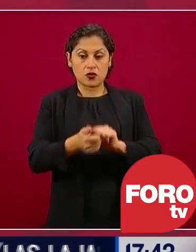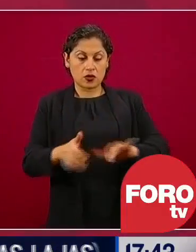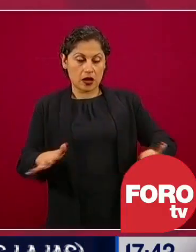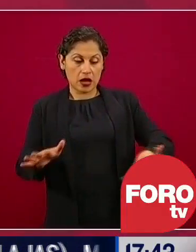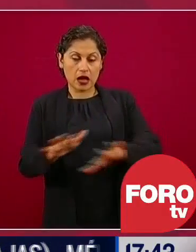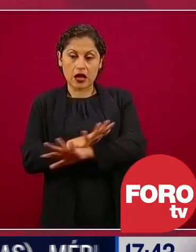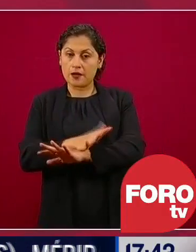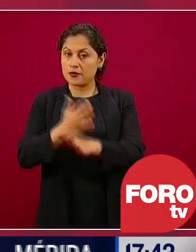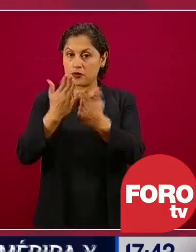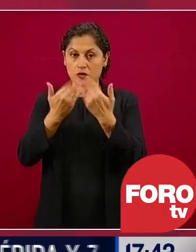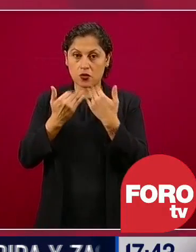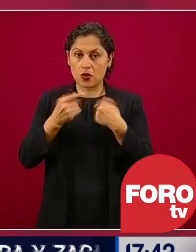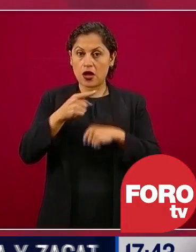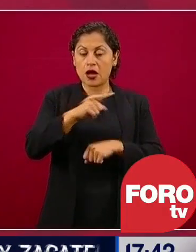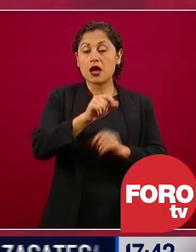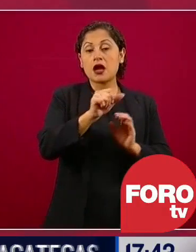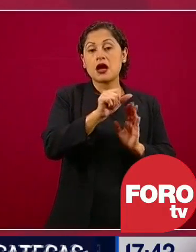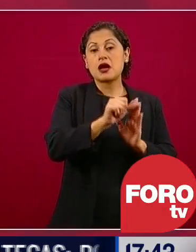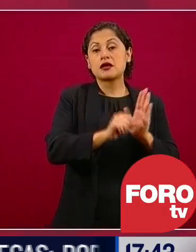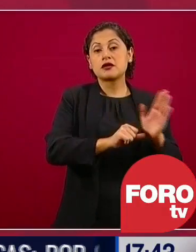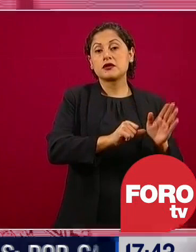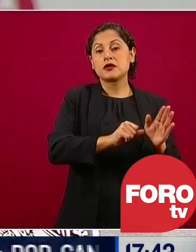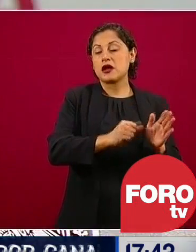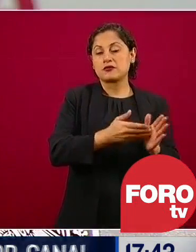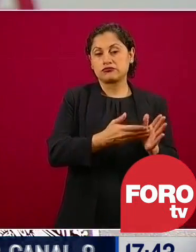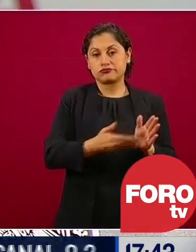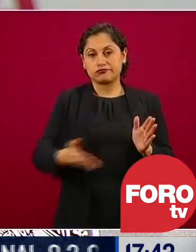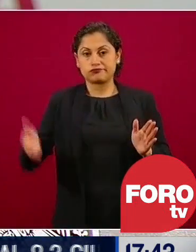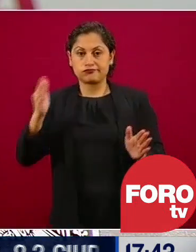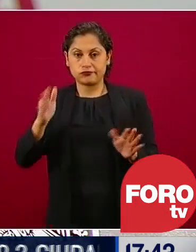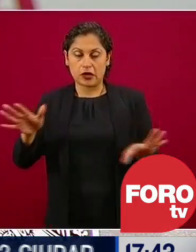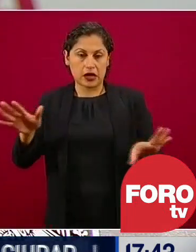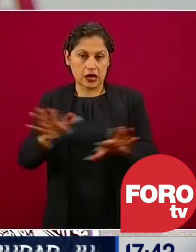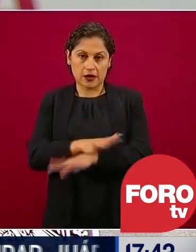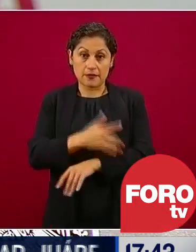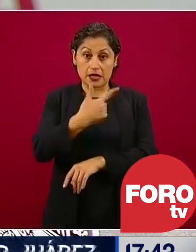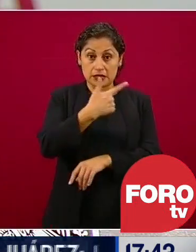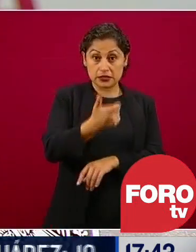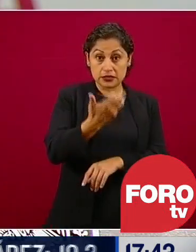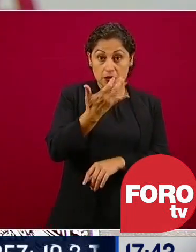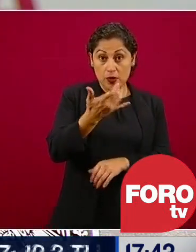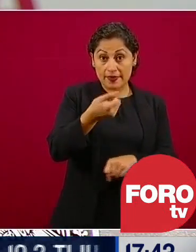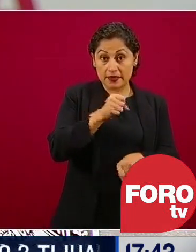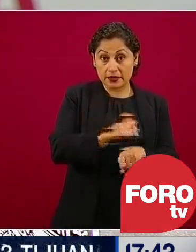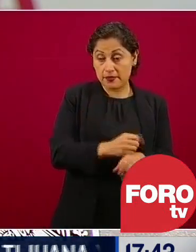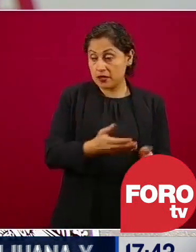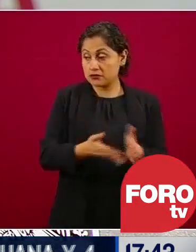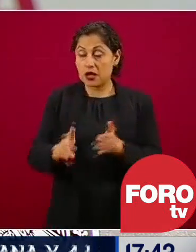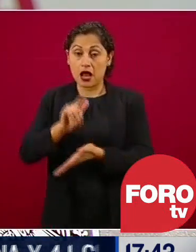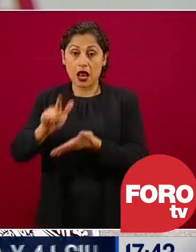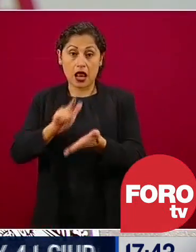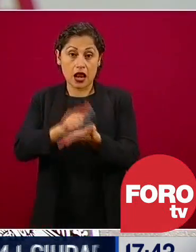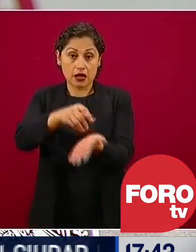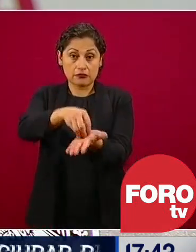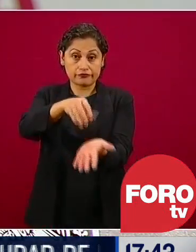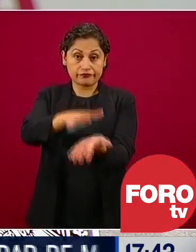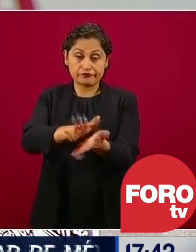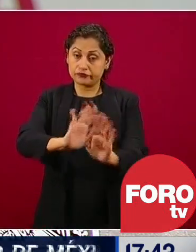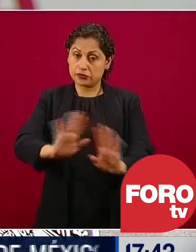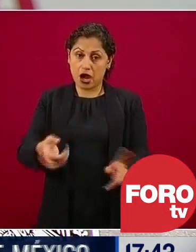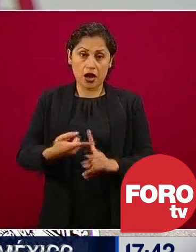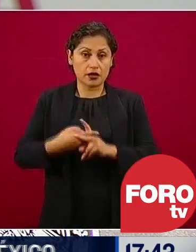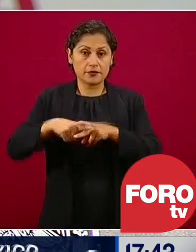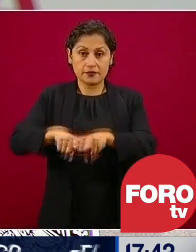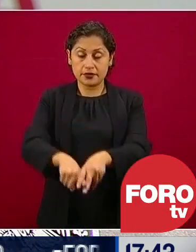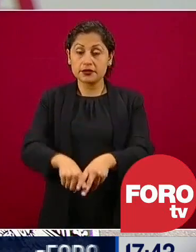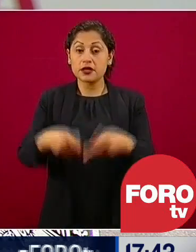en particular el pasar a 750 semanas es al día siguiente que se publique la ley. Los trabajadores quedan